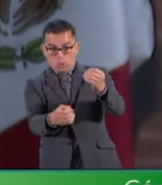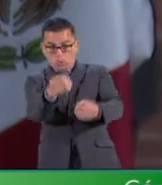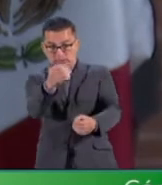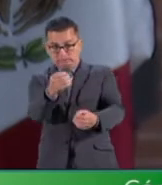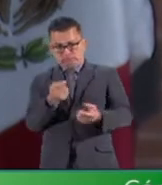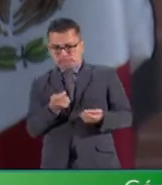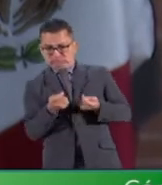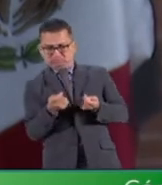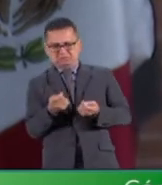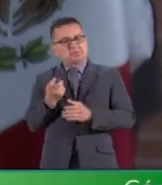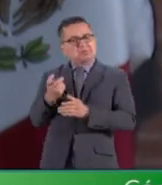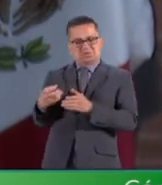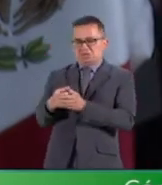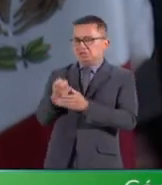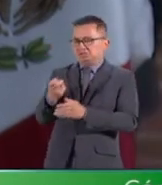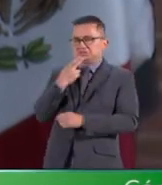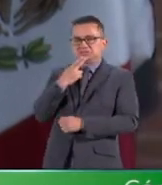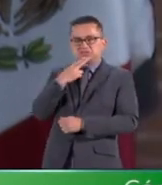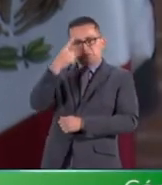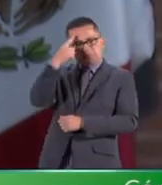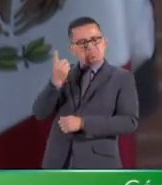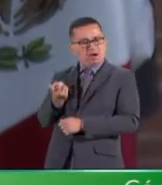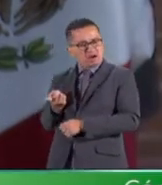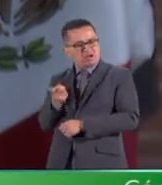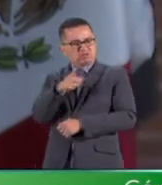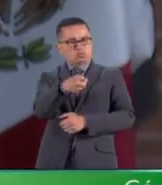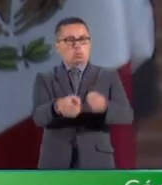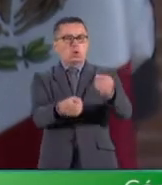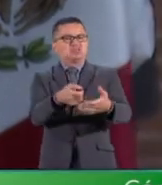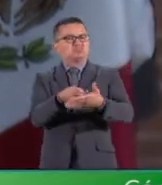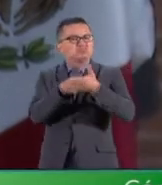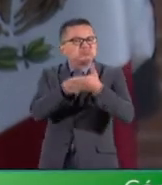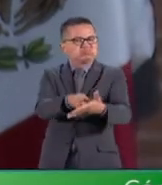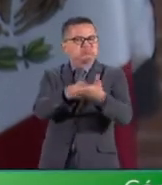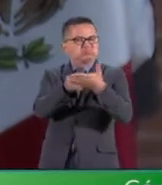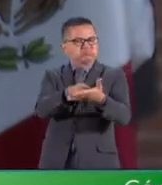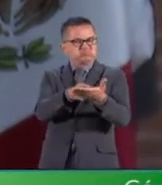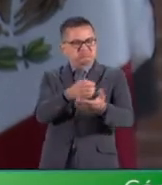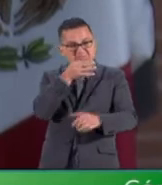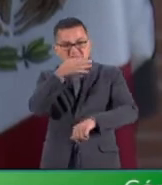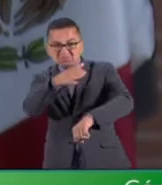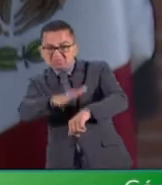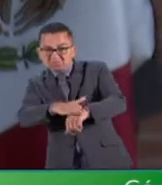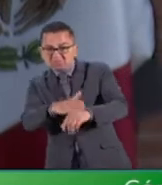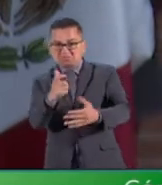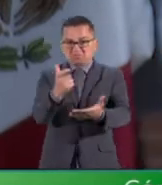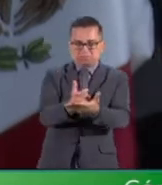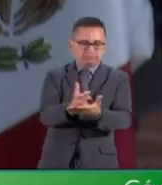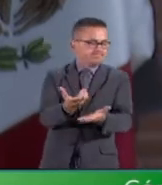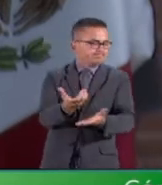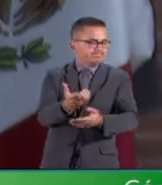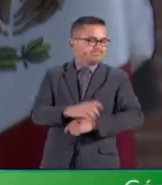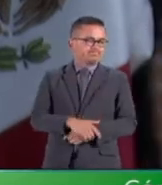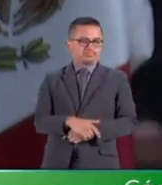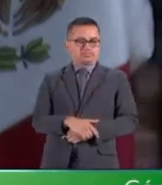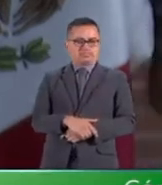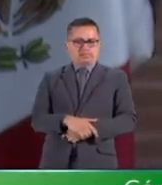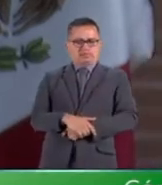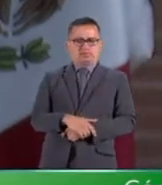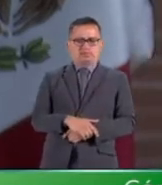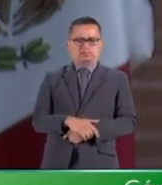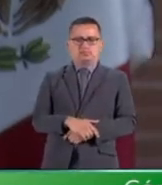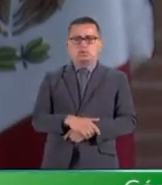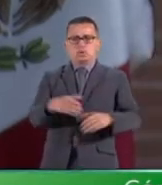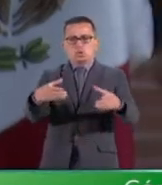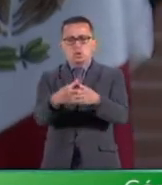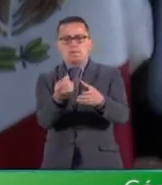presión y de intimidación hacia los jueces. Sí se necesita una reforma